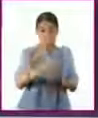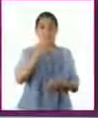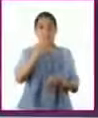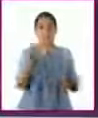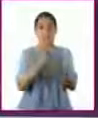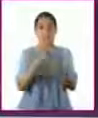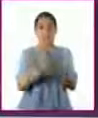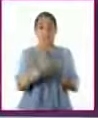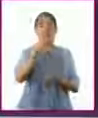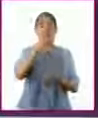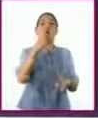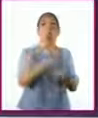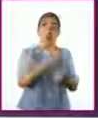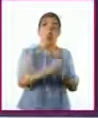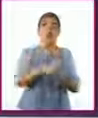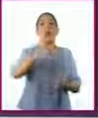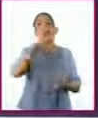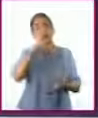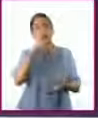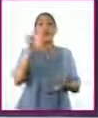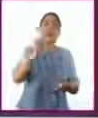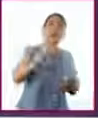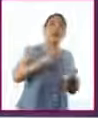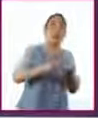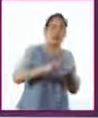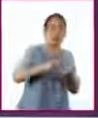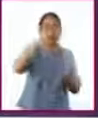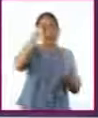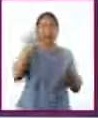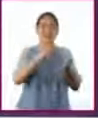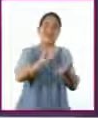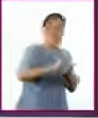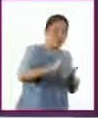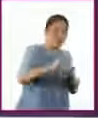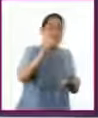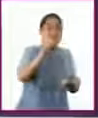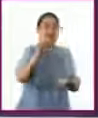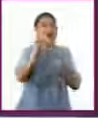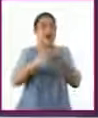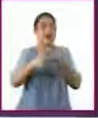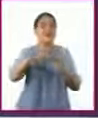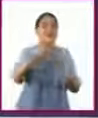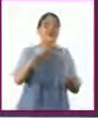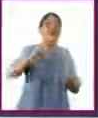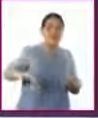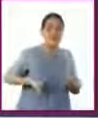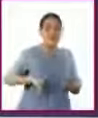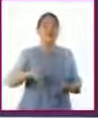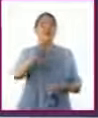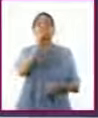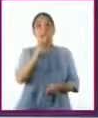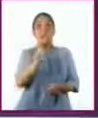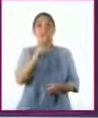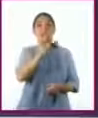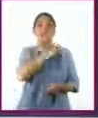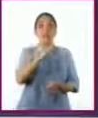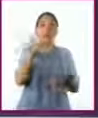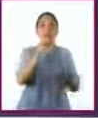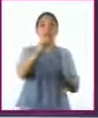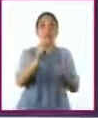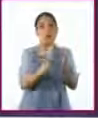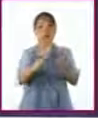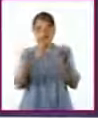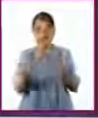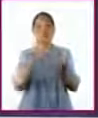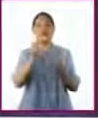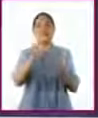son su cuaderno y lápiz o pluma para que puedan tomar notas. También podrán ayudarles tener a la mano su libro de